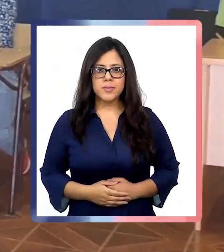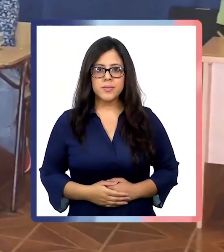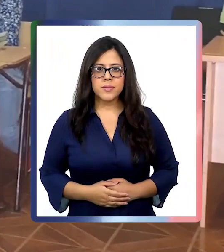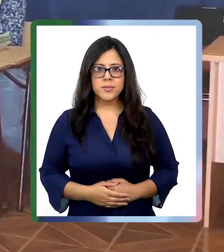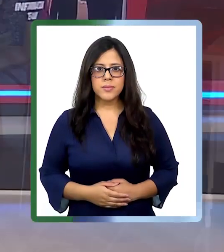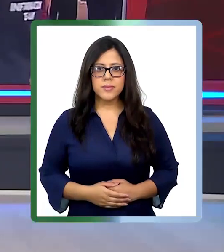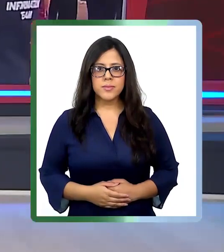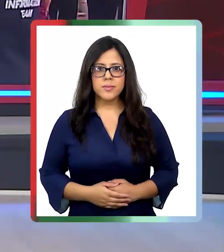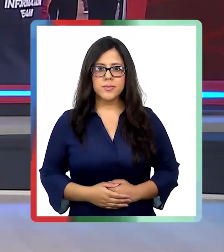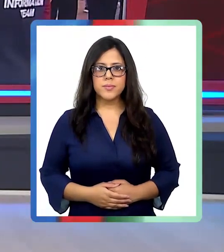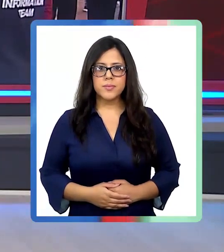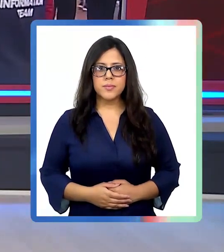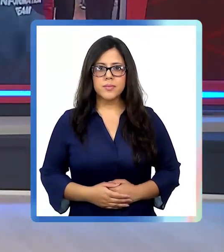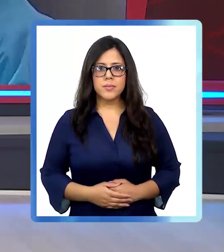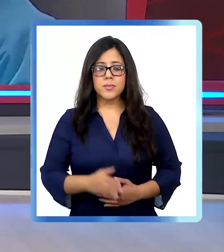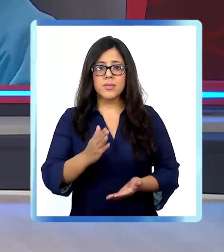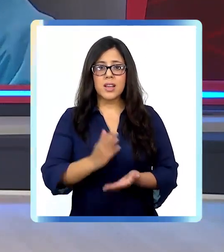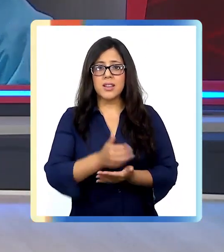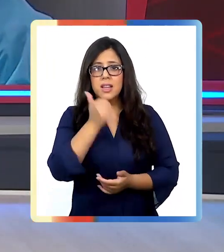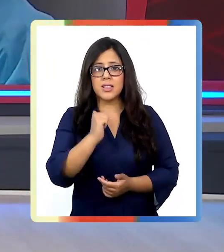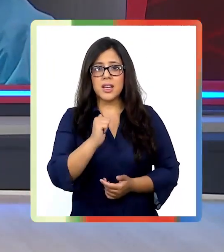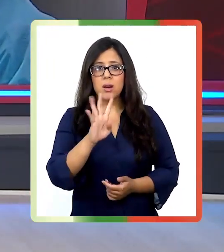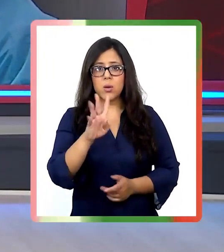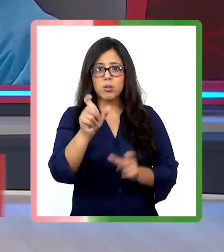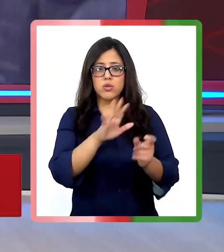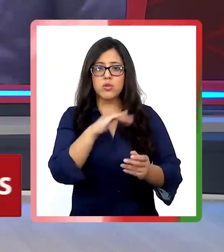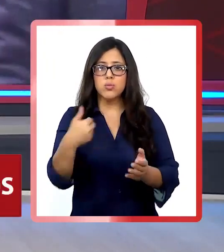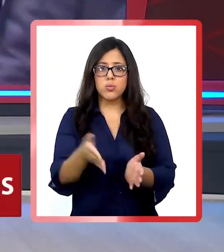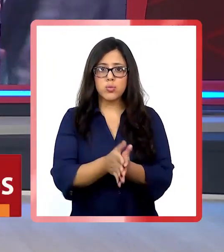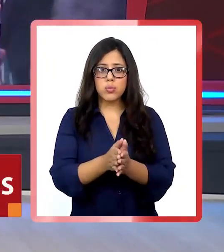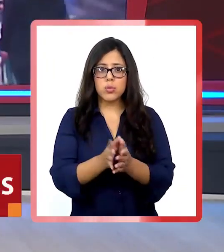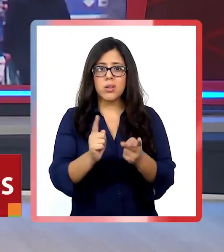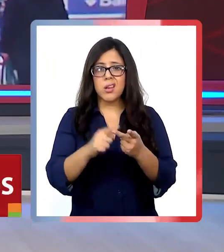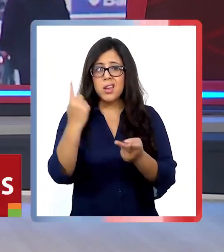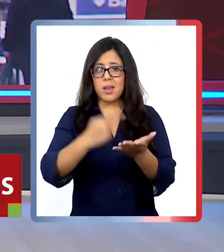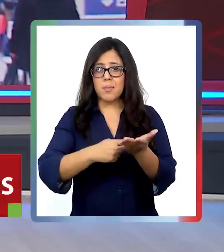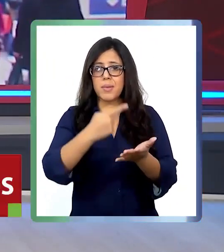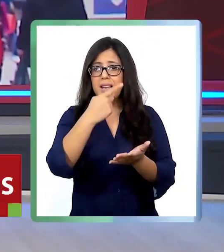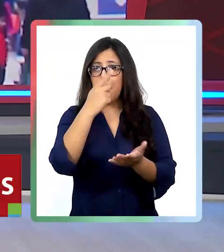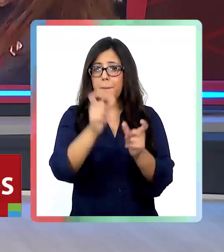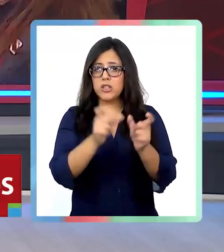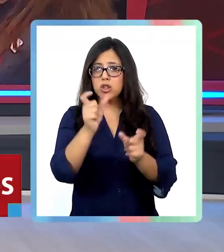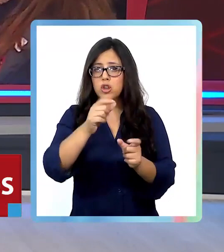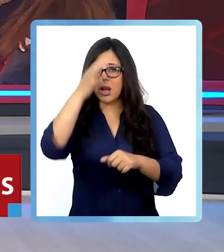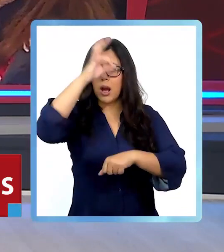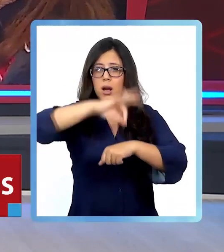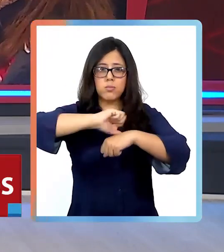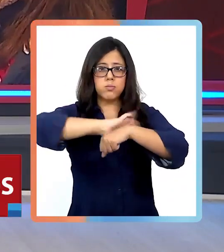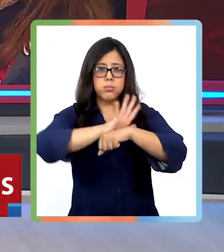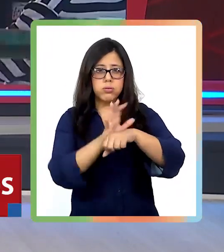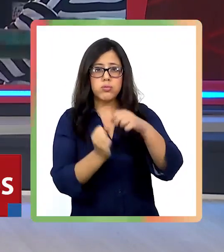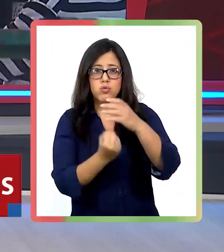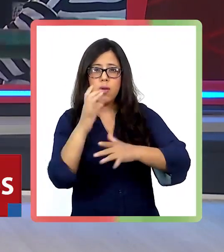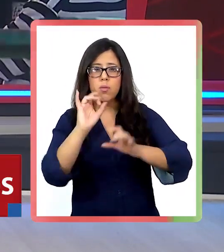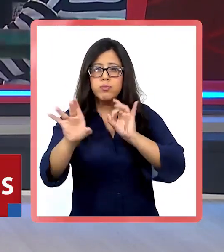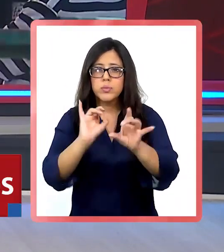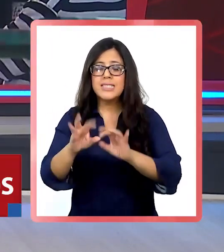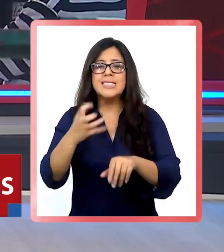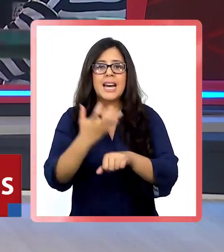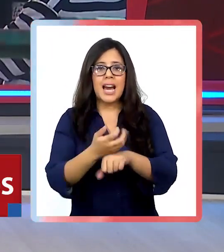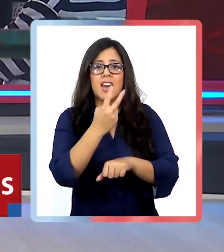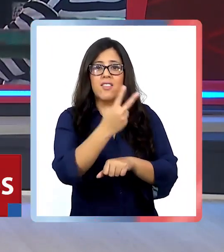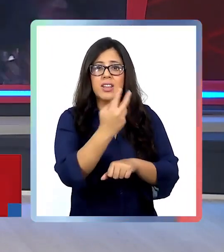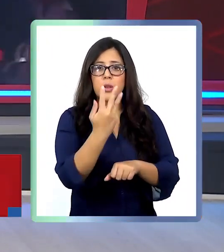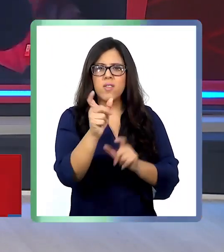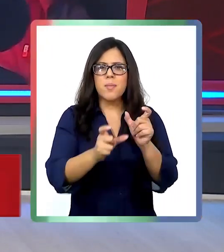presidencial. En el último día, 4 personas fallecieron y poco más de 1.000 se contagiaron de COVID-19 y